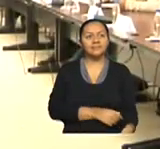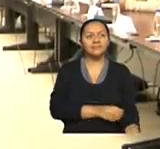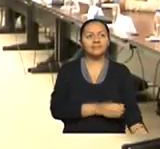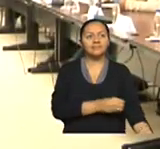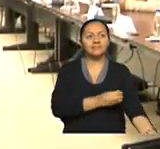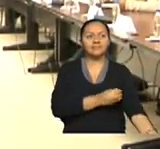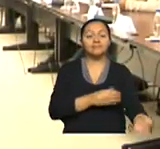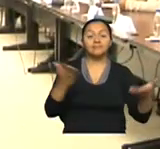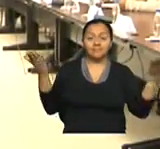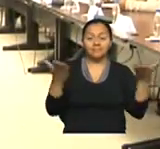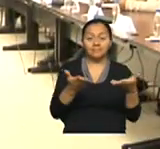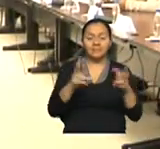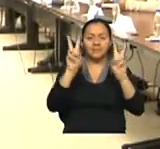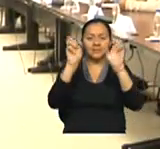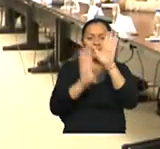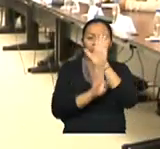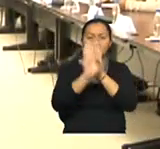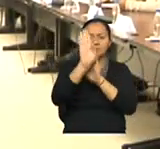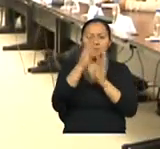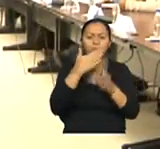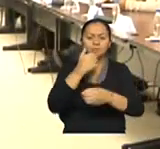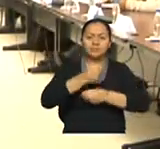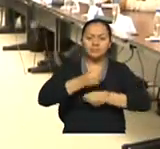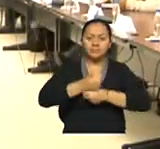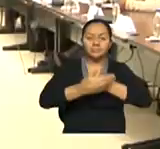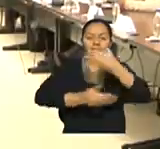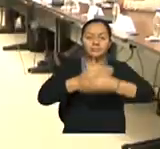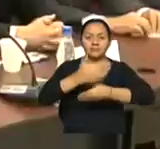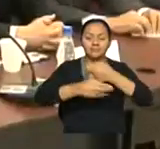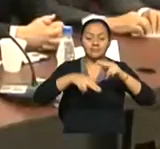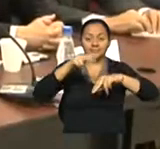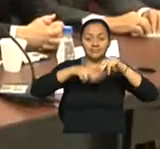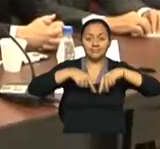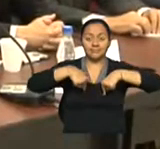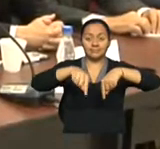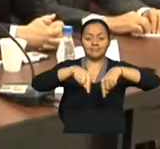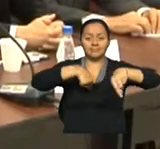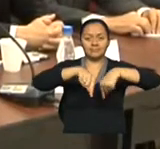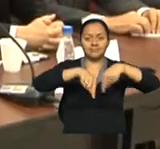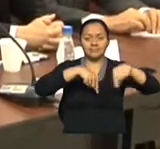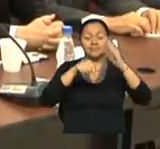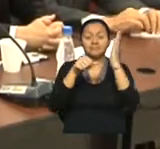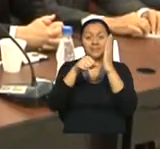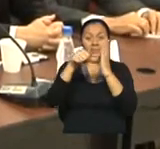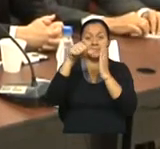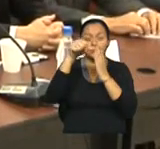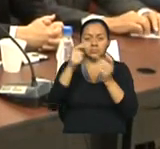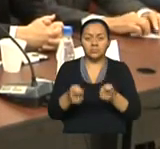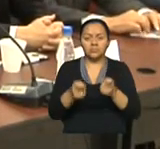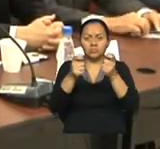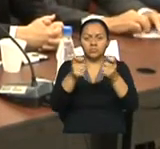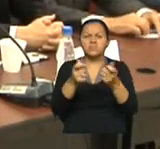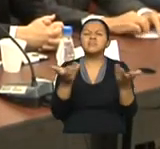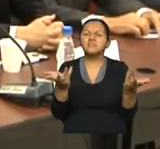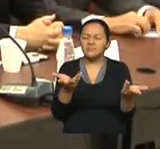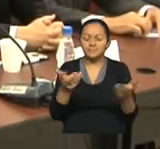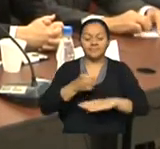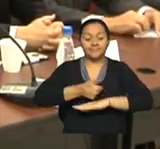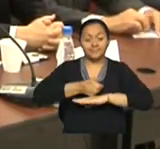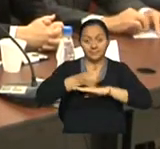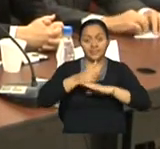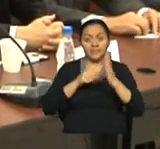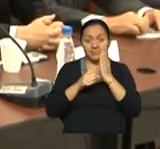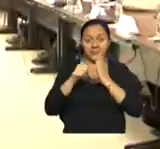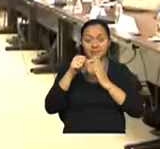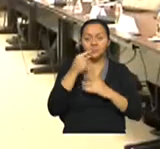En el marco del desarrollo de modelos de gestión en infraestructura vial que impulsa el Ministerio de Transporte y Obras Públicas, el titular de esta